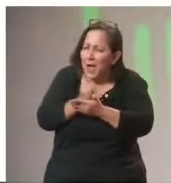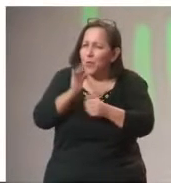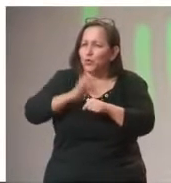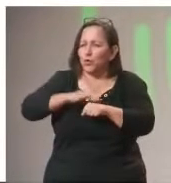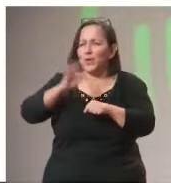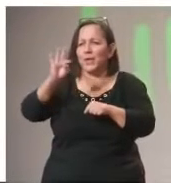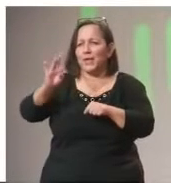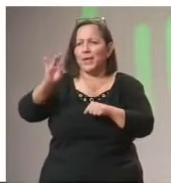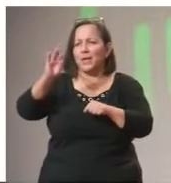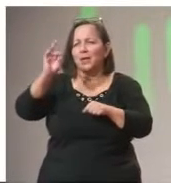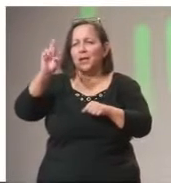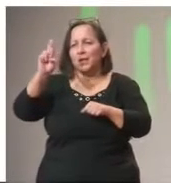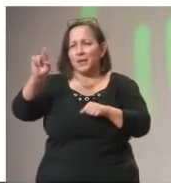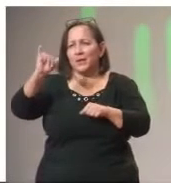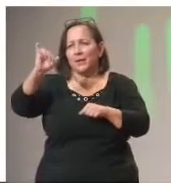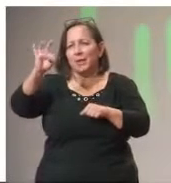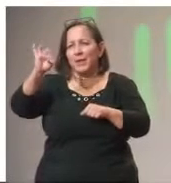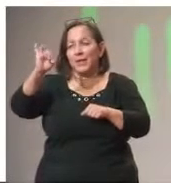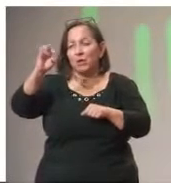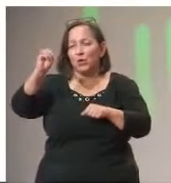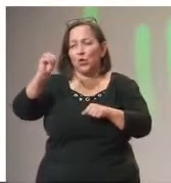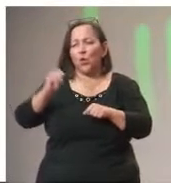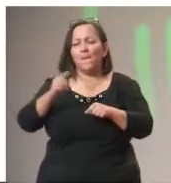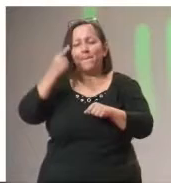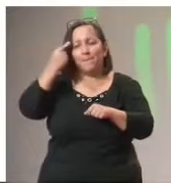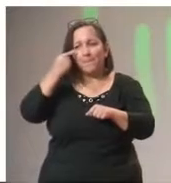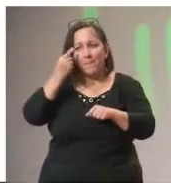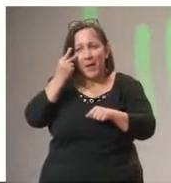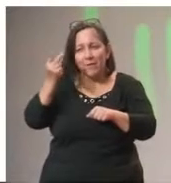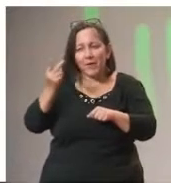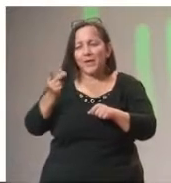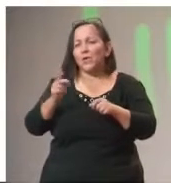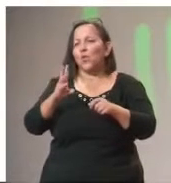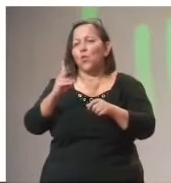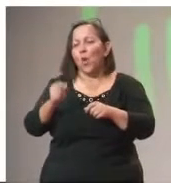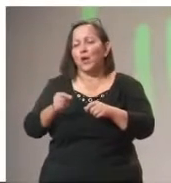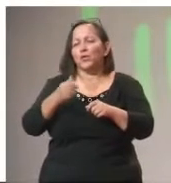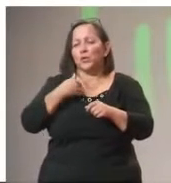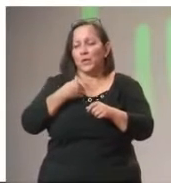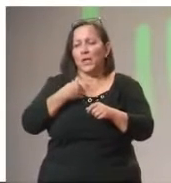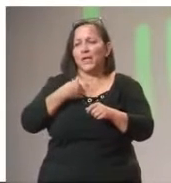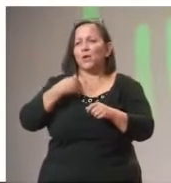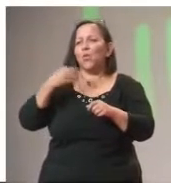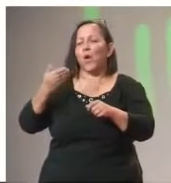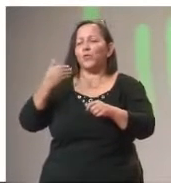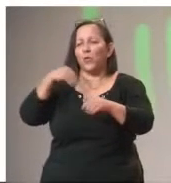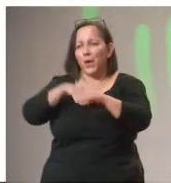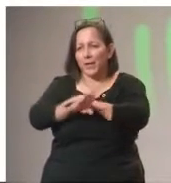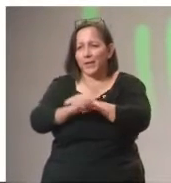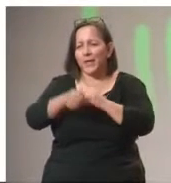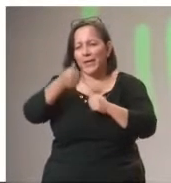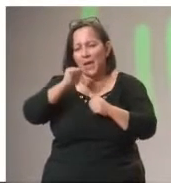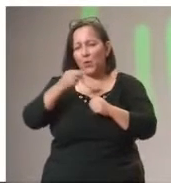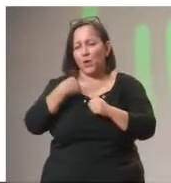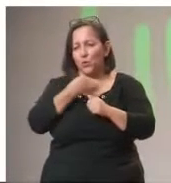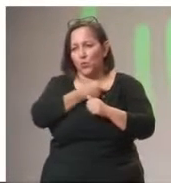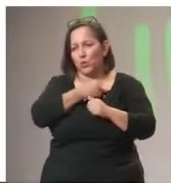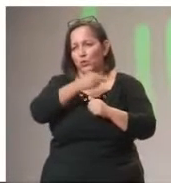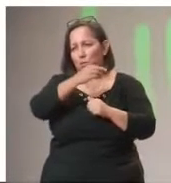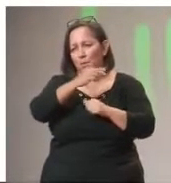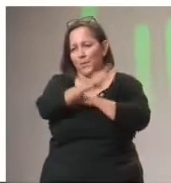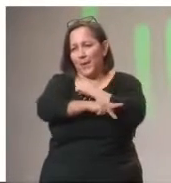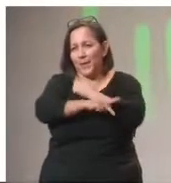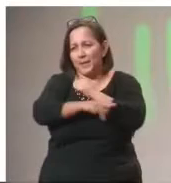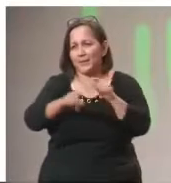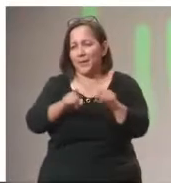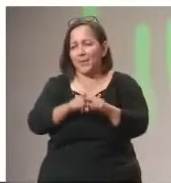rojo que ustedes ven una flechita ahí a la parte inferior derecha del gráfico. Entonces sabemos qué es lo que entra en el sistema. La señal de tritio que entra al sistema la conocemos,